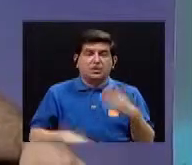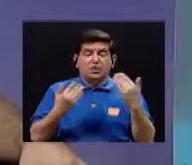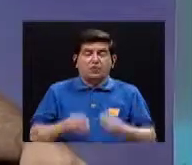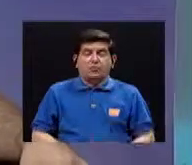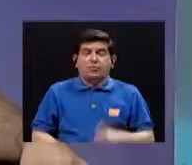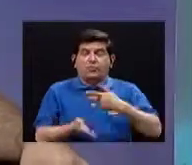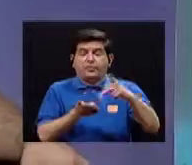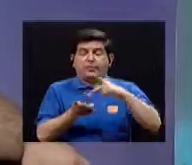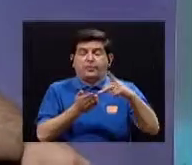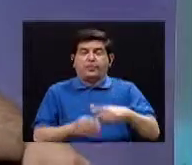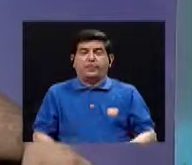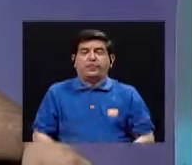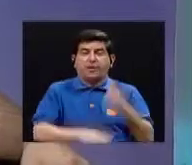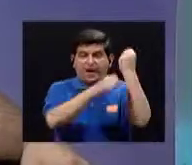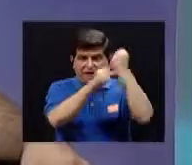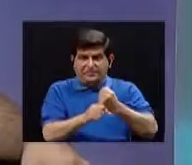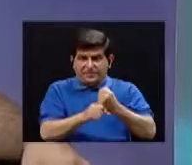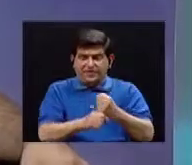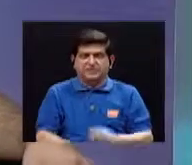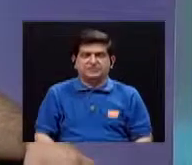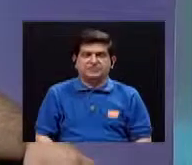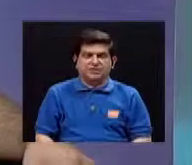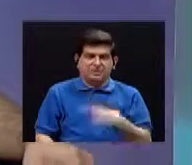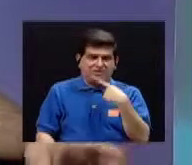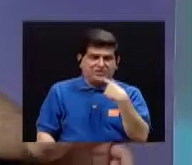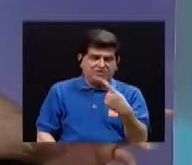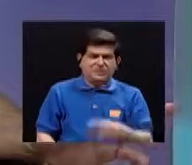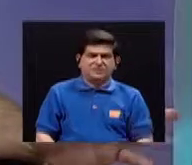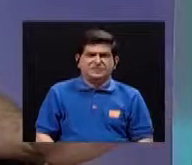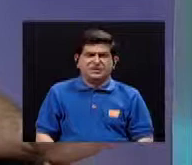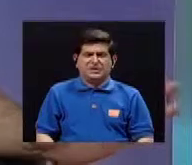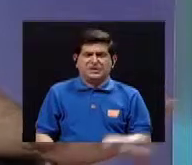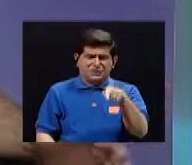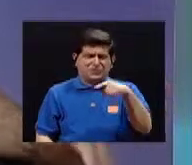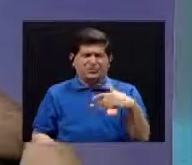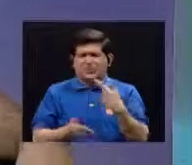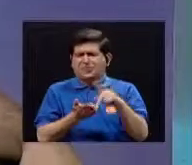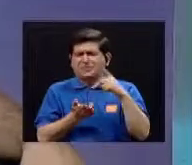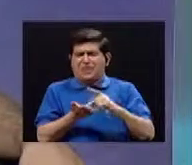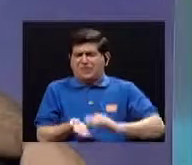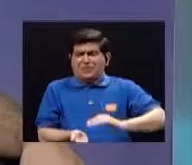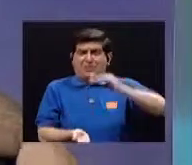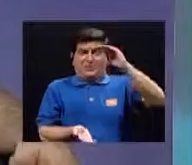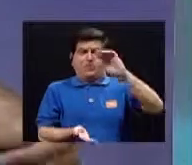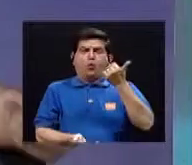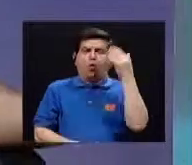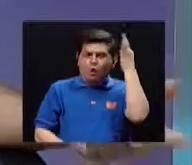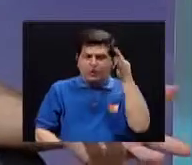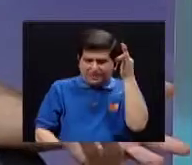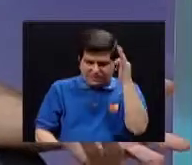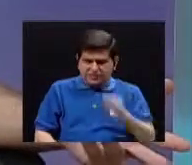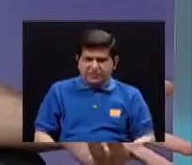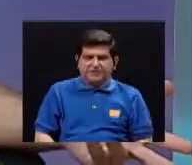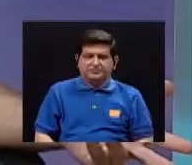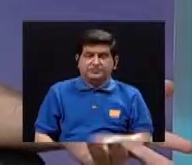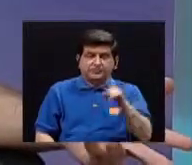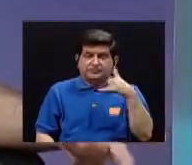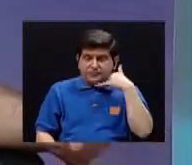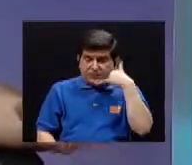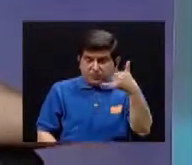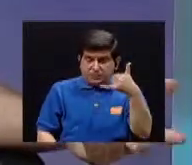le llegó una gran cuenta a la federación hay una teoría que llegó un cuento a la federación luego hay otra teoría